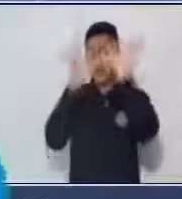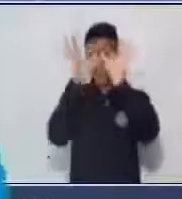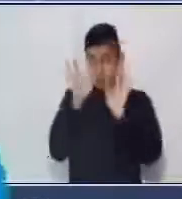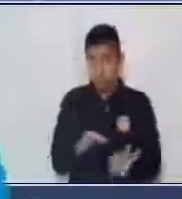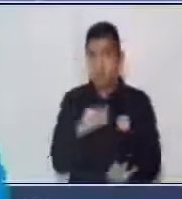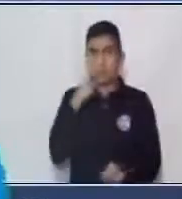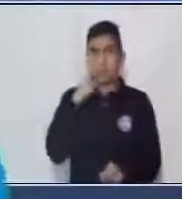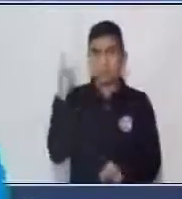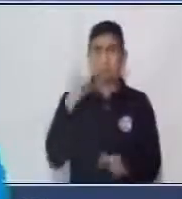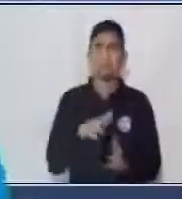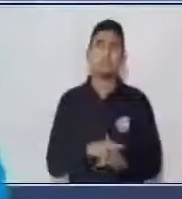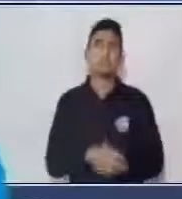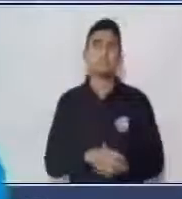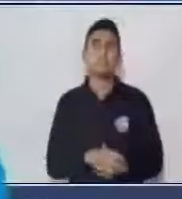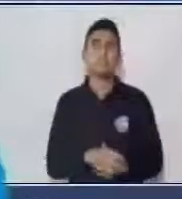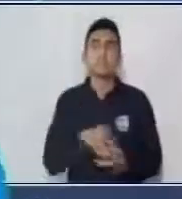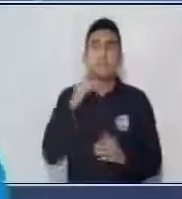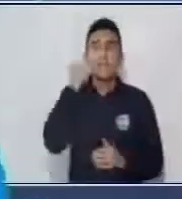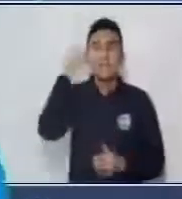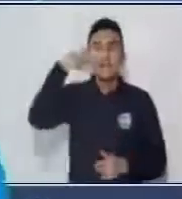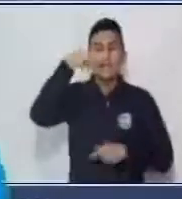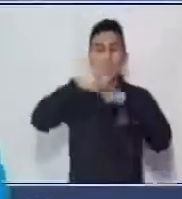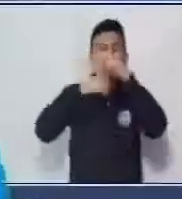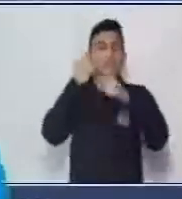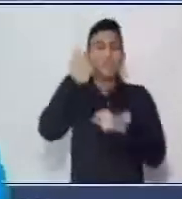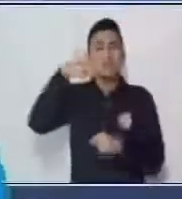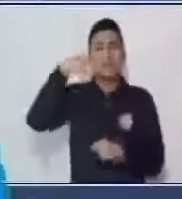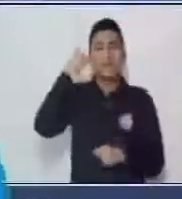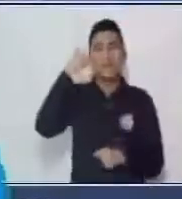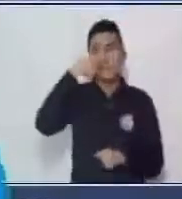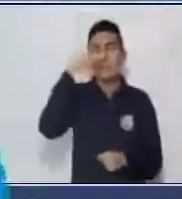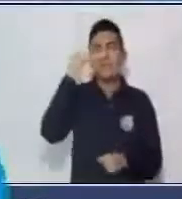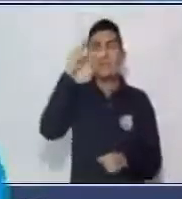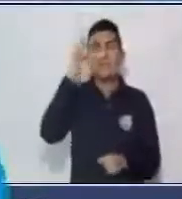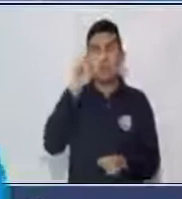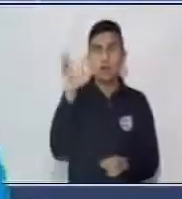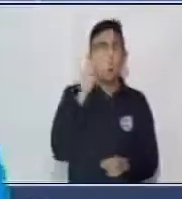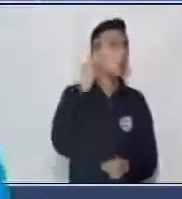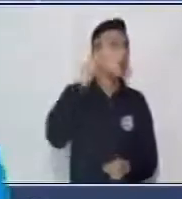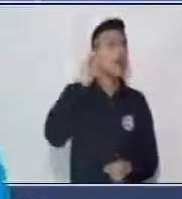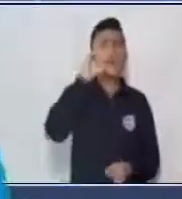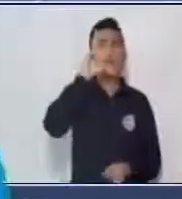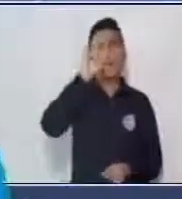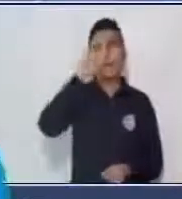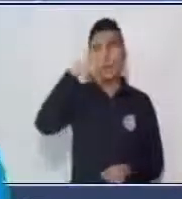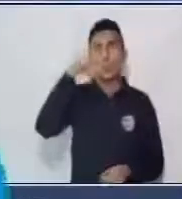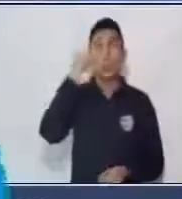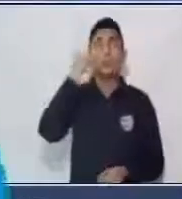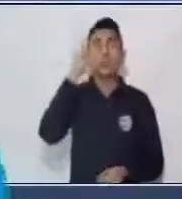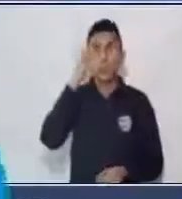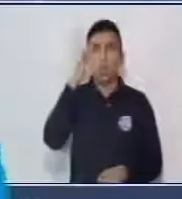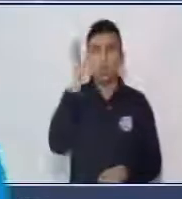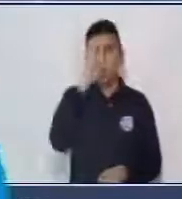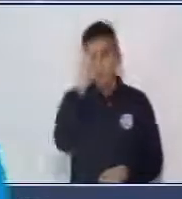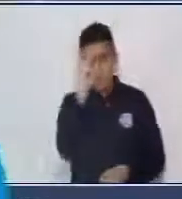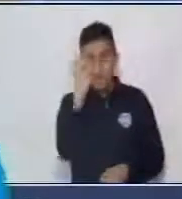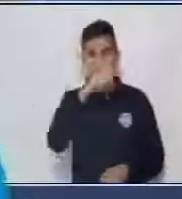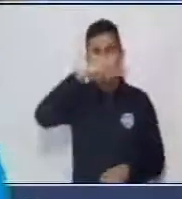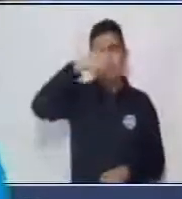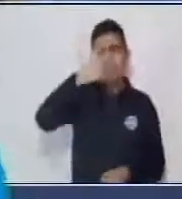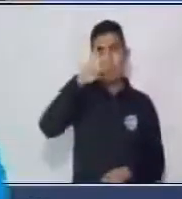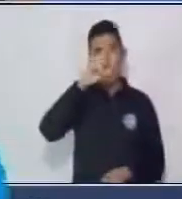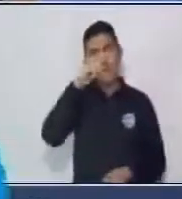en este caso sería en infinitivo, en gerundio y en participio. Yo sé, en este momento